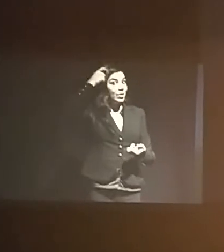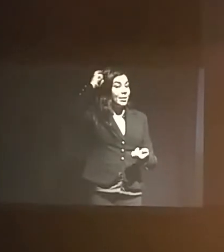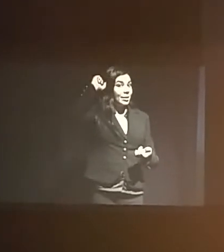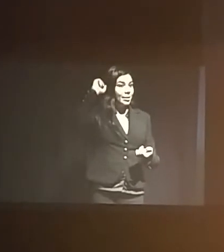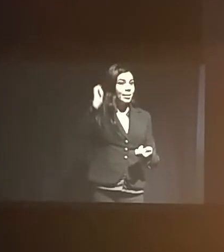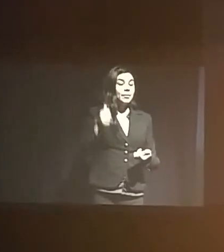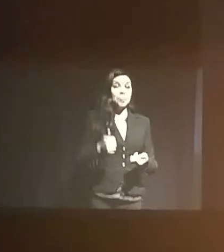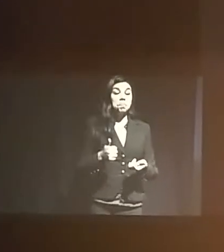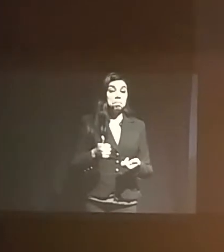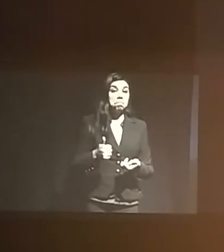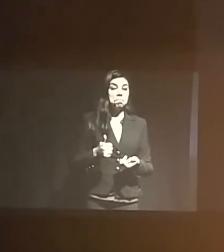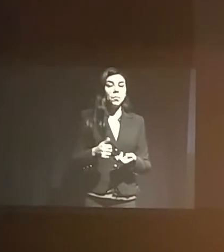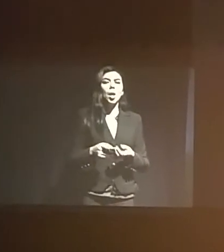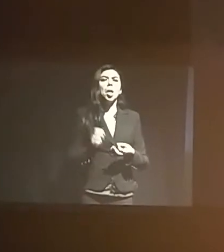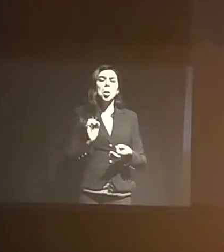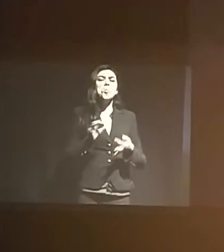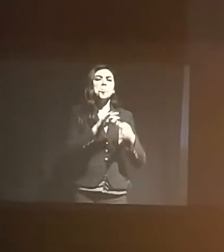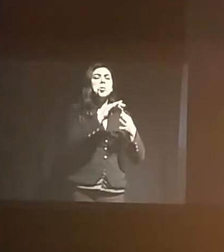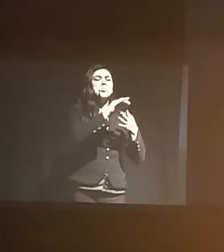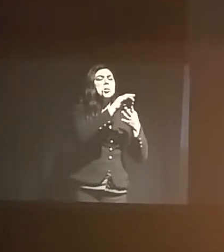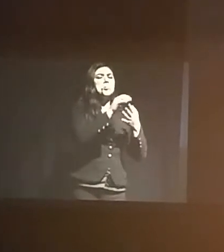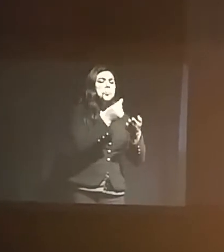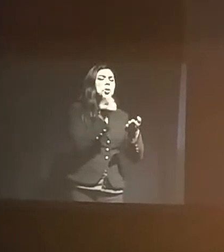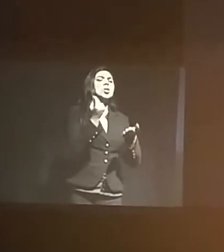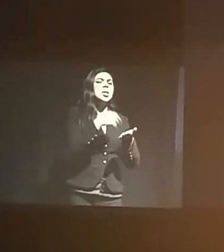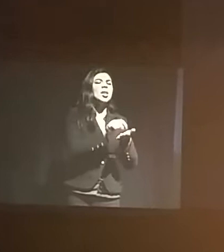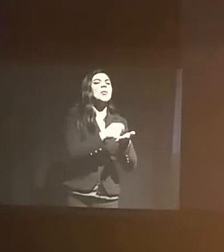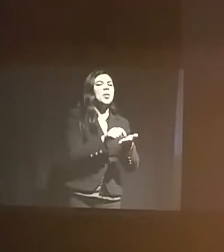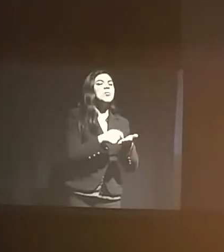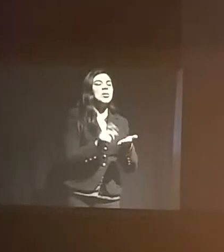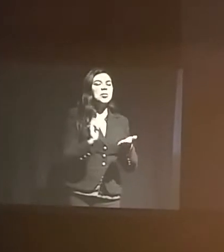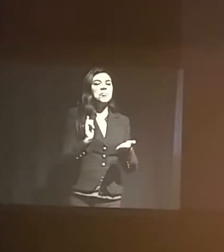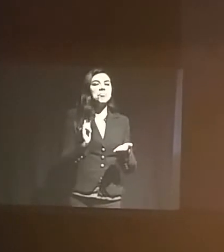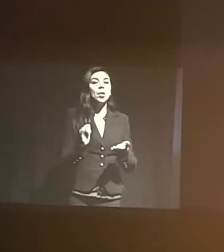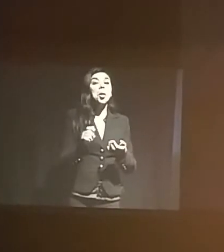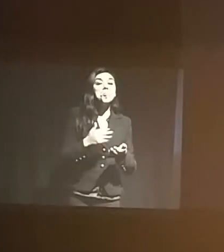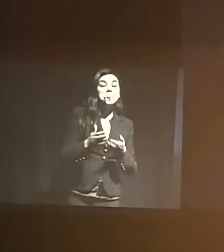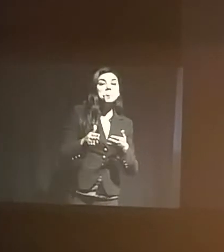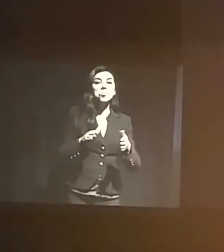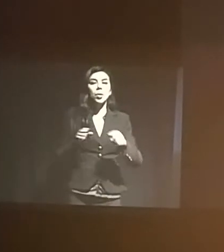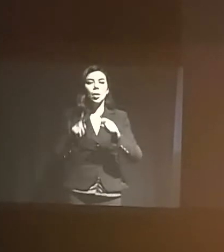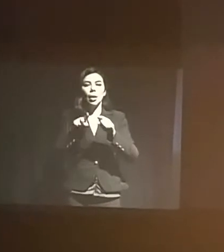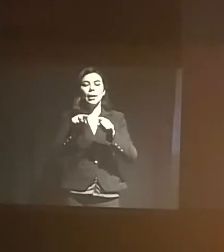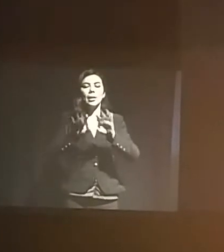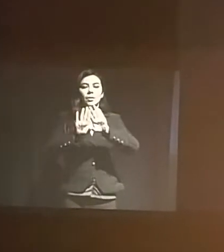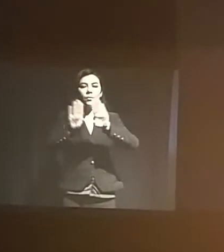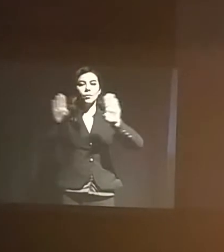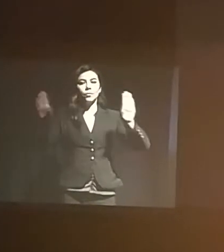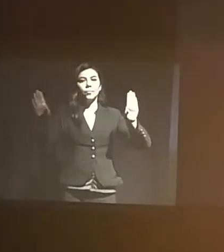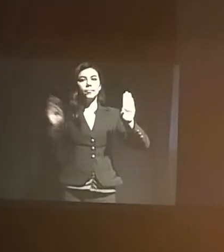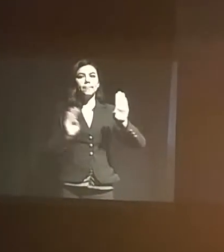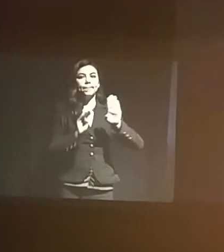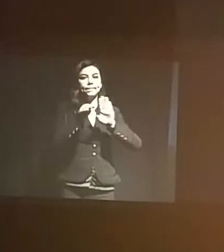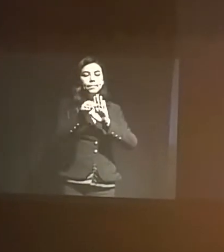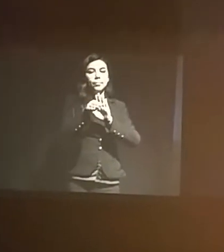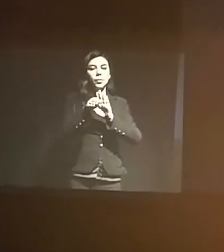de que es una alternativa que te hace pensar, cuando dices, no, es que no hay por dónde, tengo que poner un ascensor, todavía te quedan